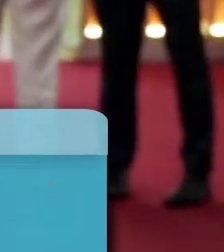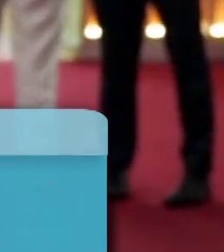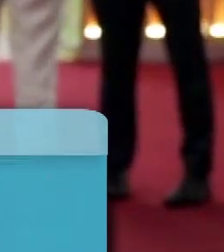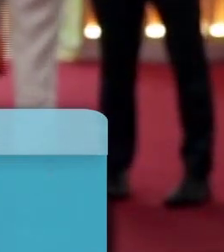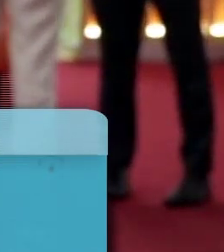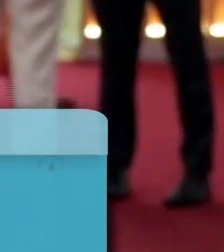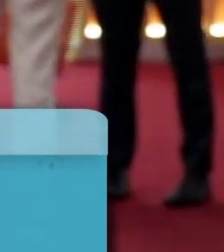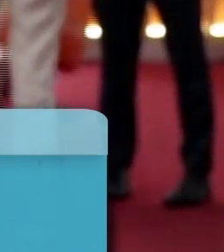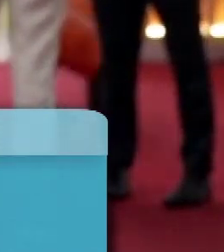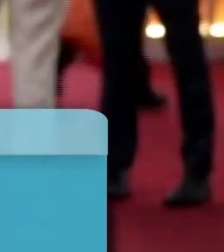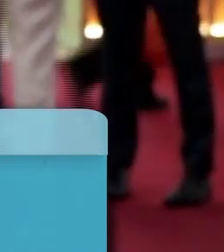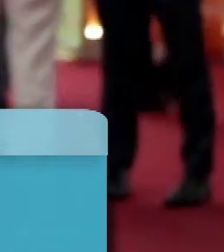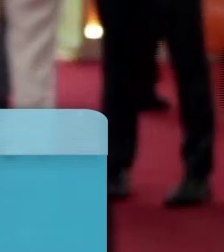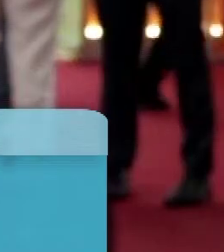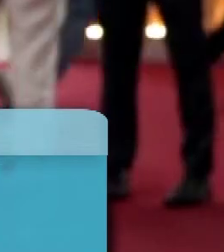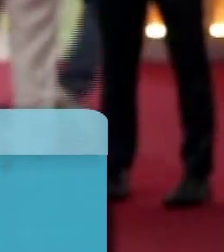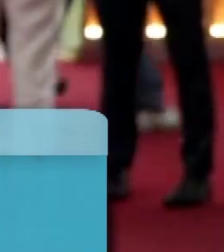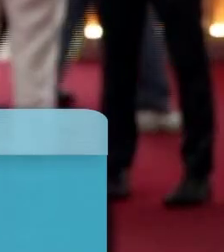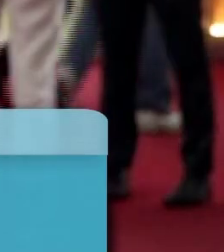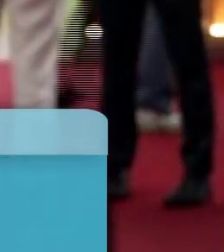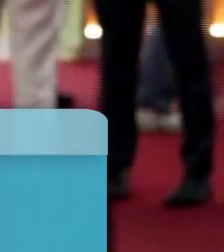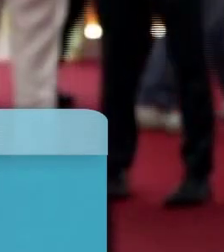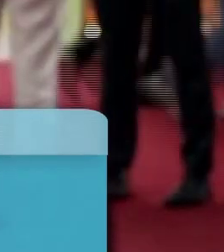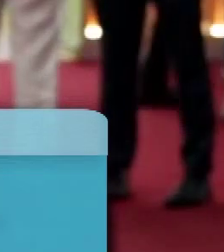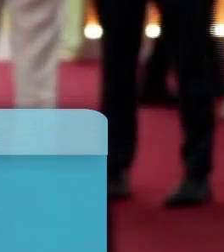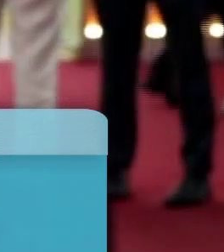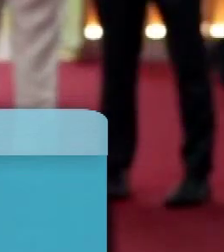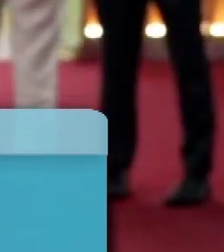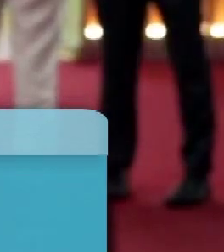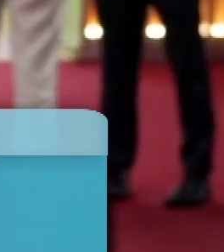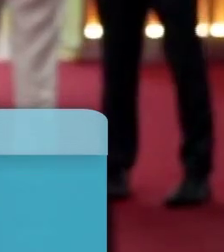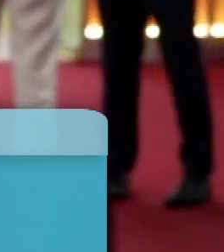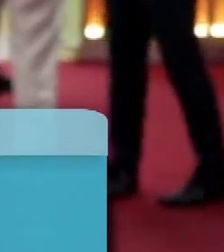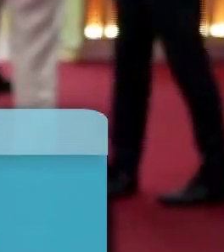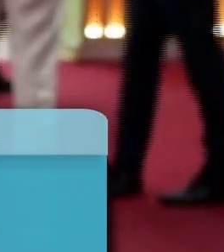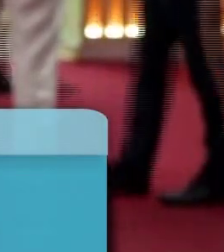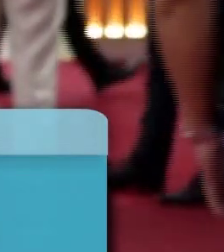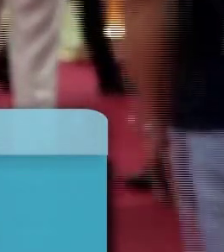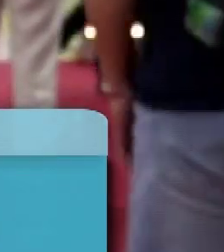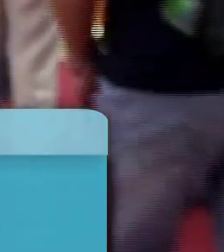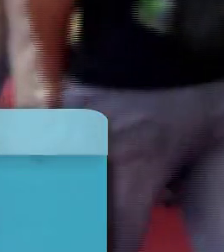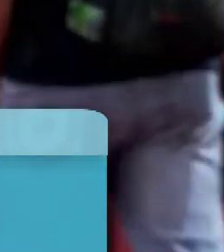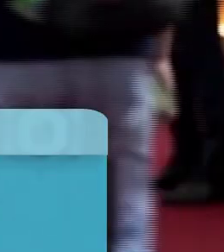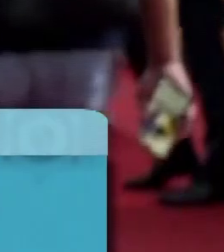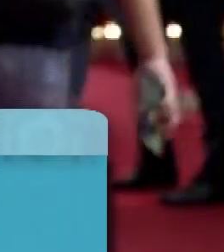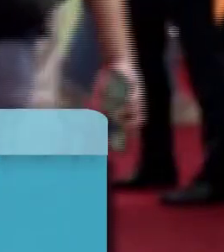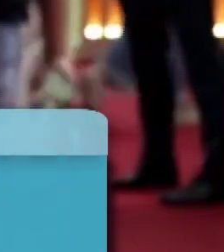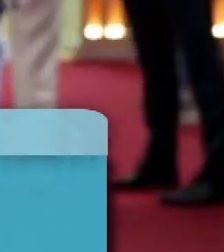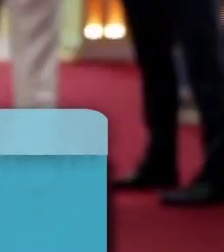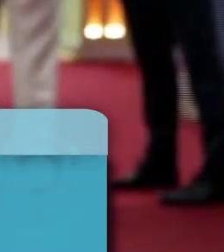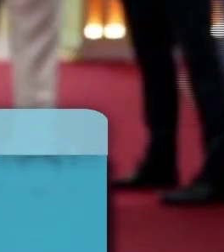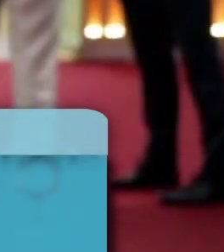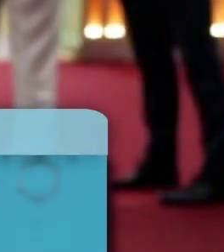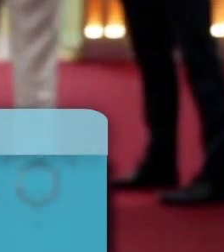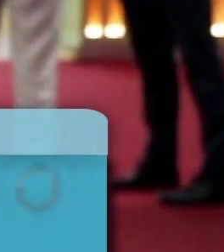para llegar a ese consumidor chino hay que hacer un trabajo muy intenso de educación, como decimos, educación en el sentido de dar a